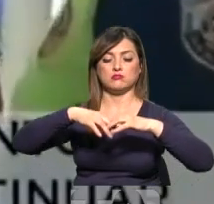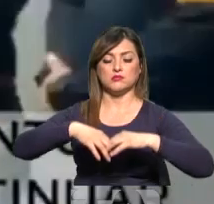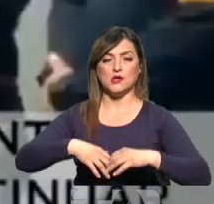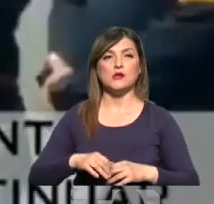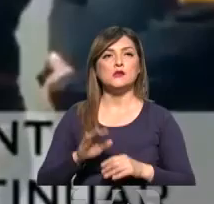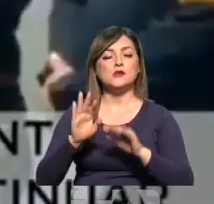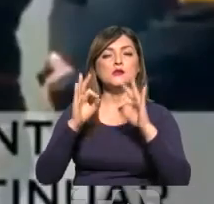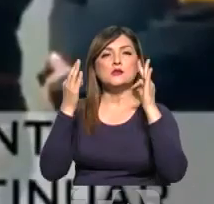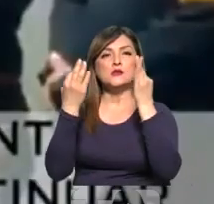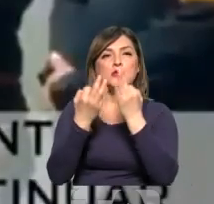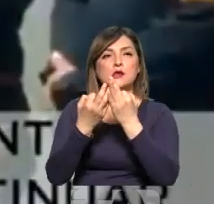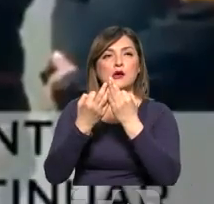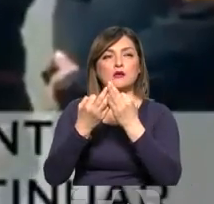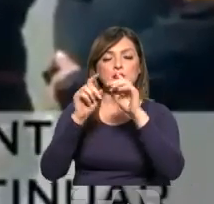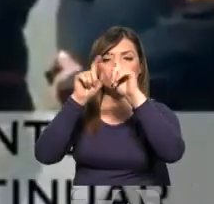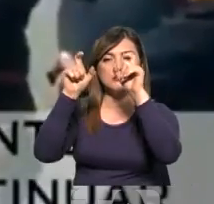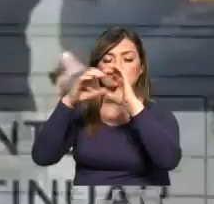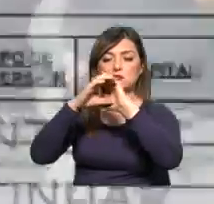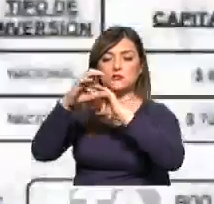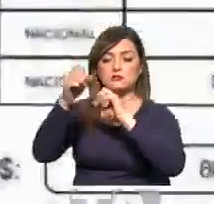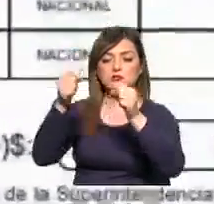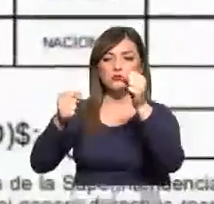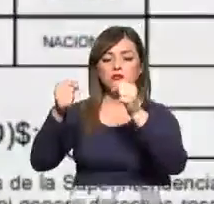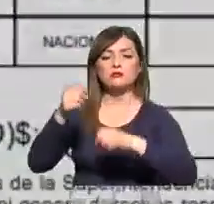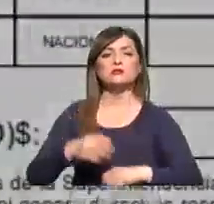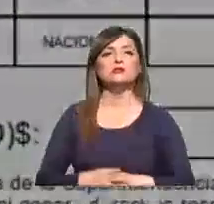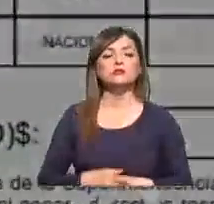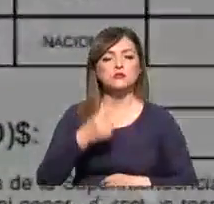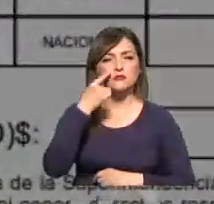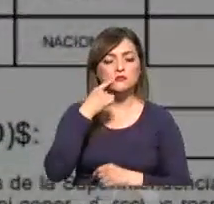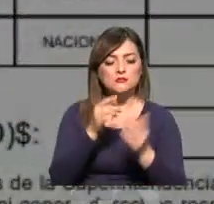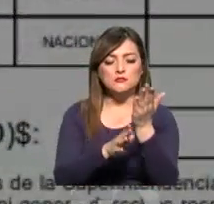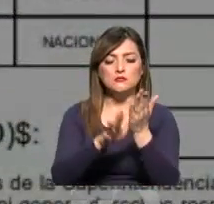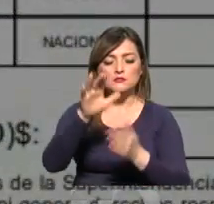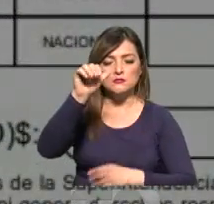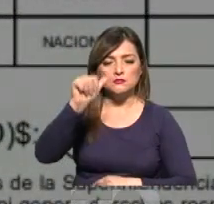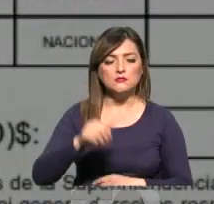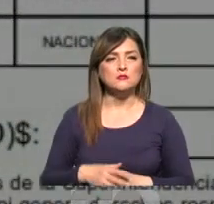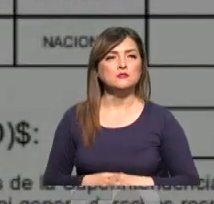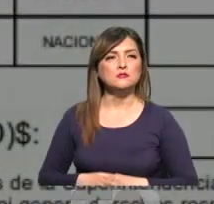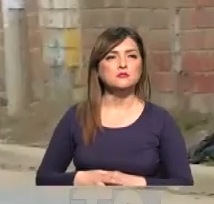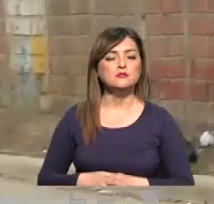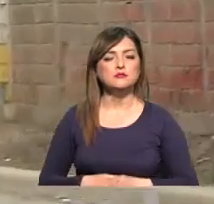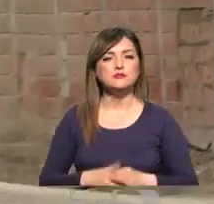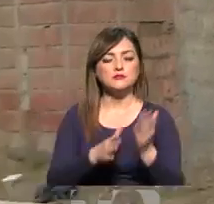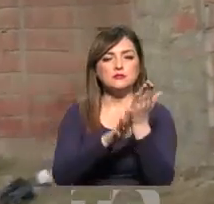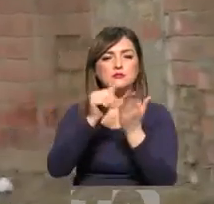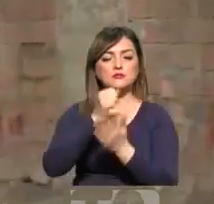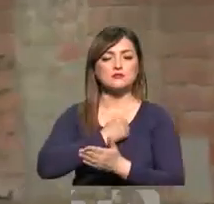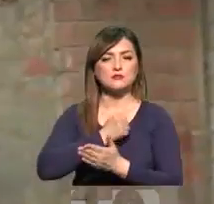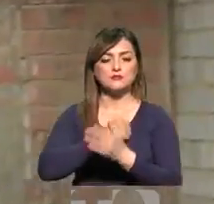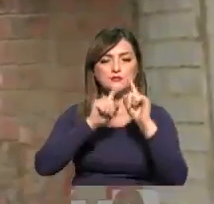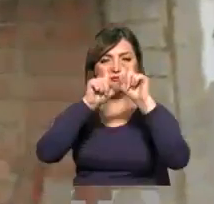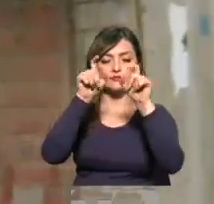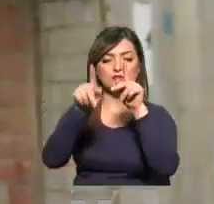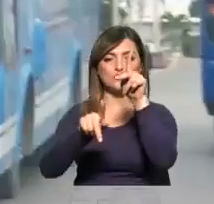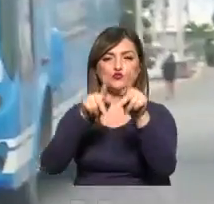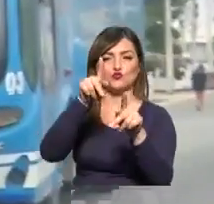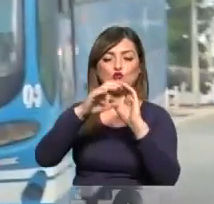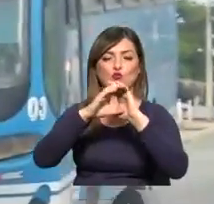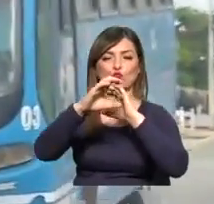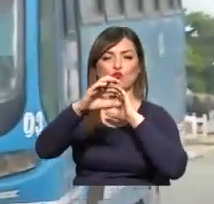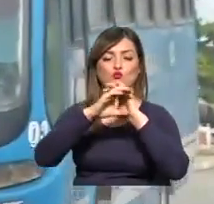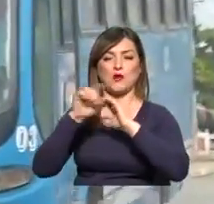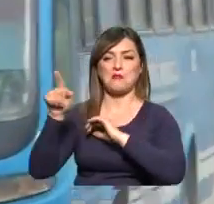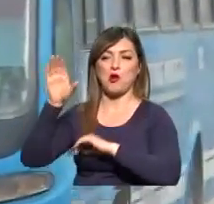tiene familiares con compañías de transporte. Su padre y hermana, ella dueña de una empresa en playas donde circulan